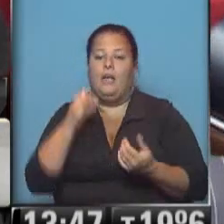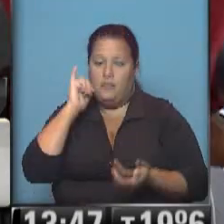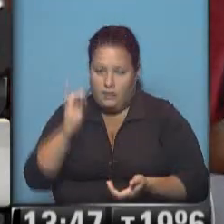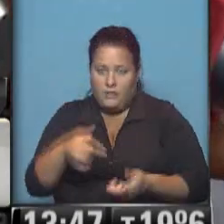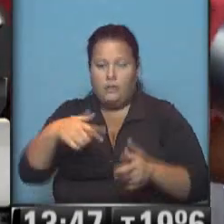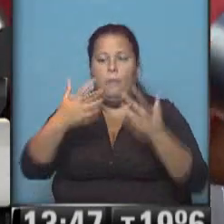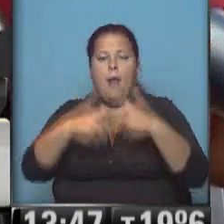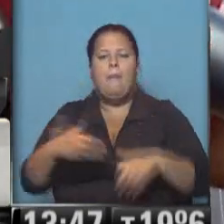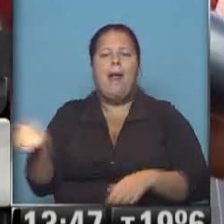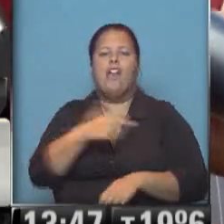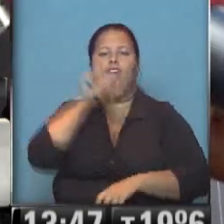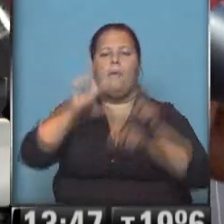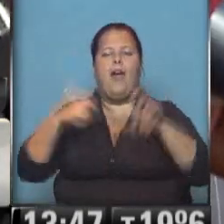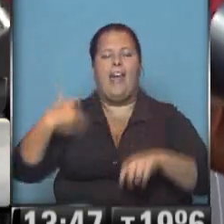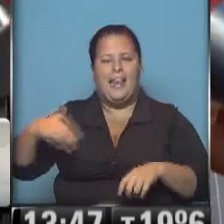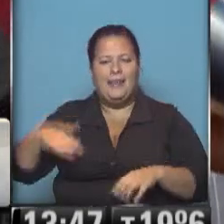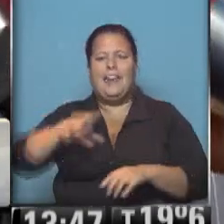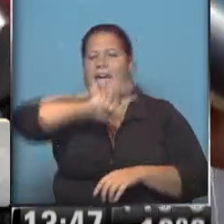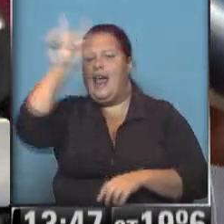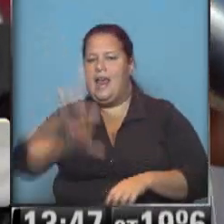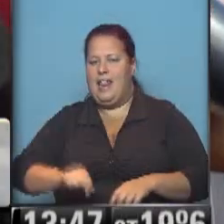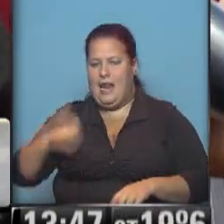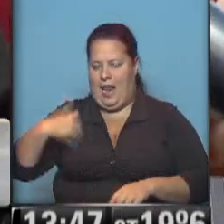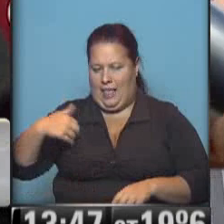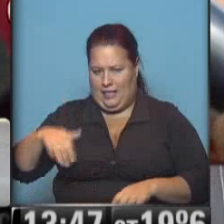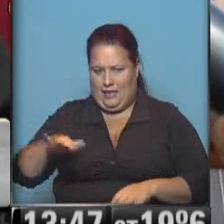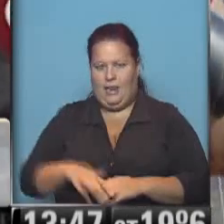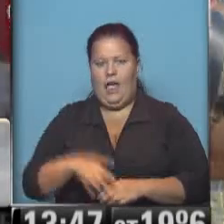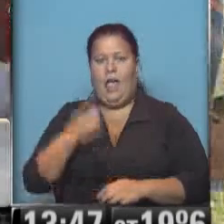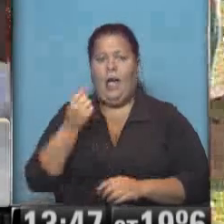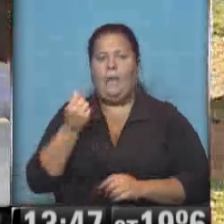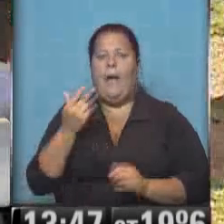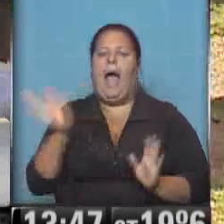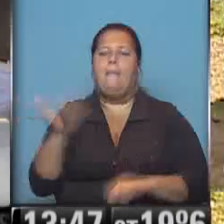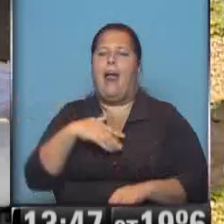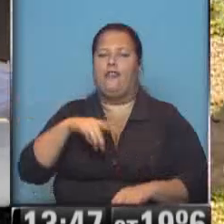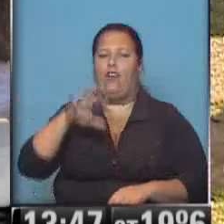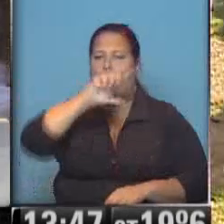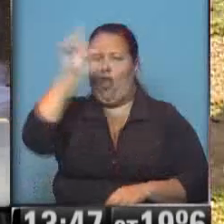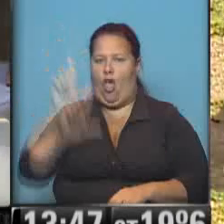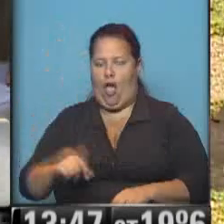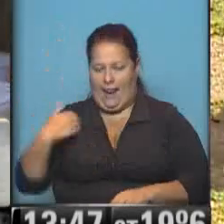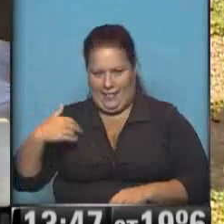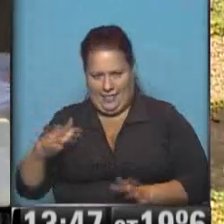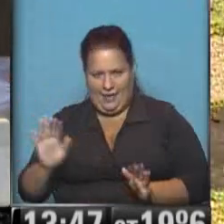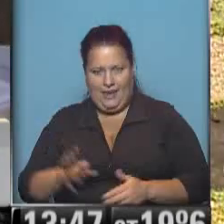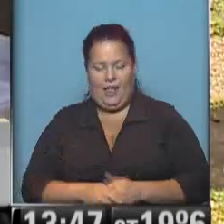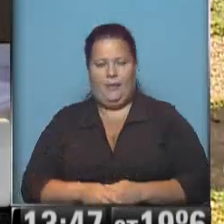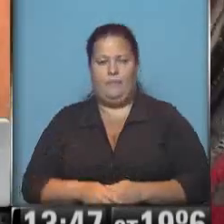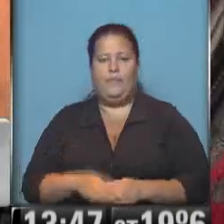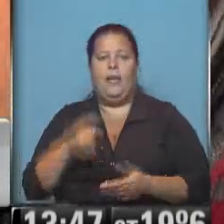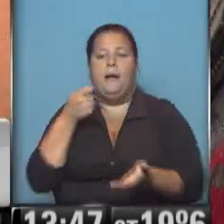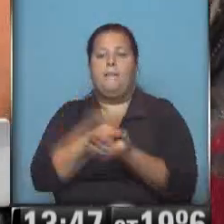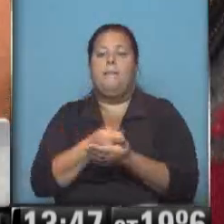este programa es para todos los argentinos y es de alcance nacional y es válido en todo el territorio de la República Argentina. El beneficio